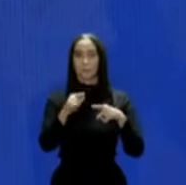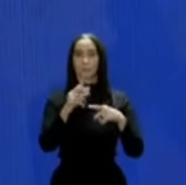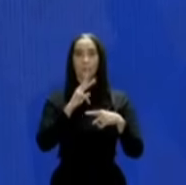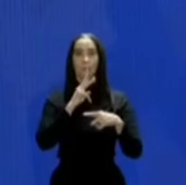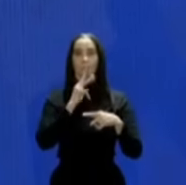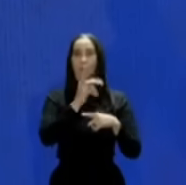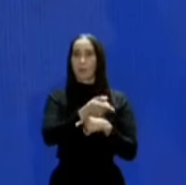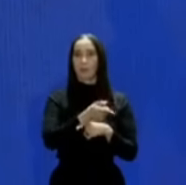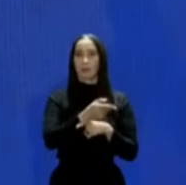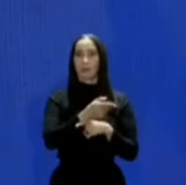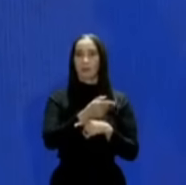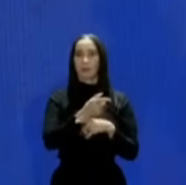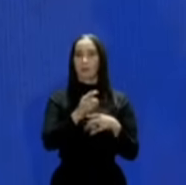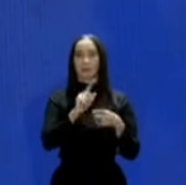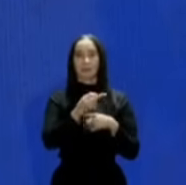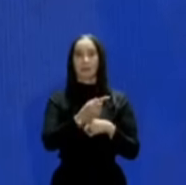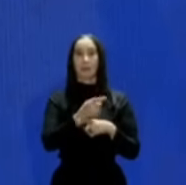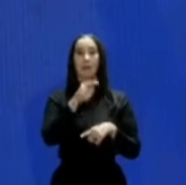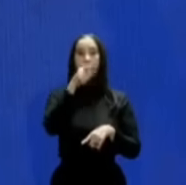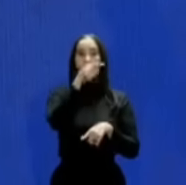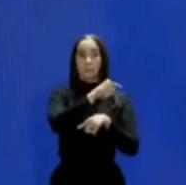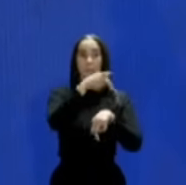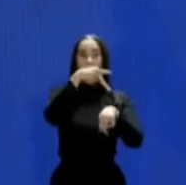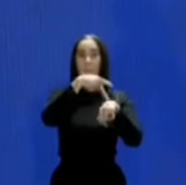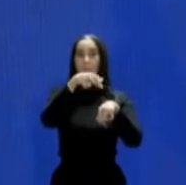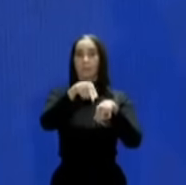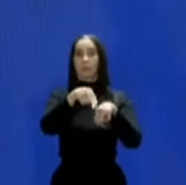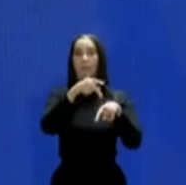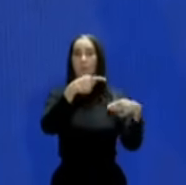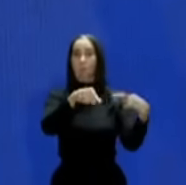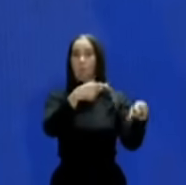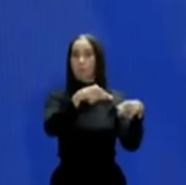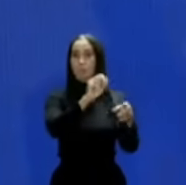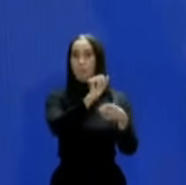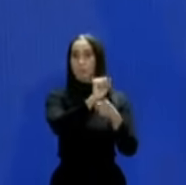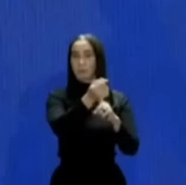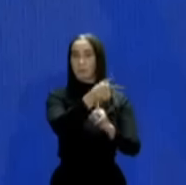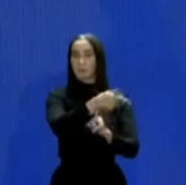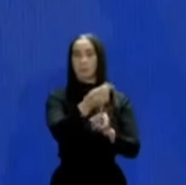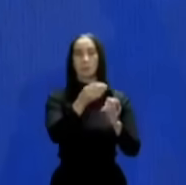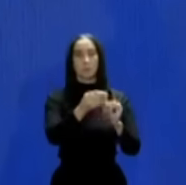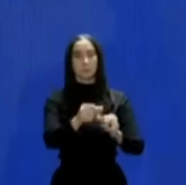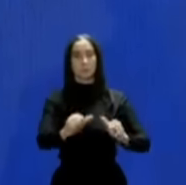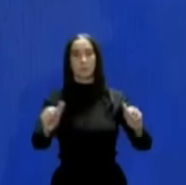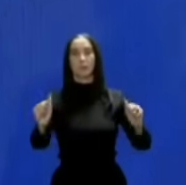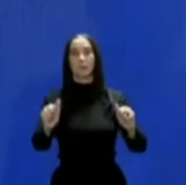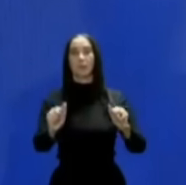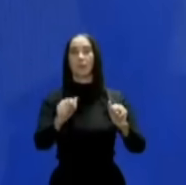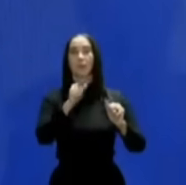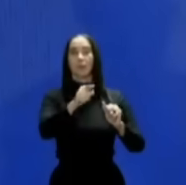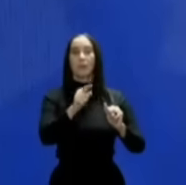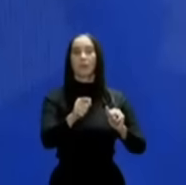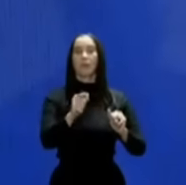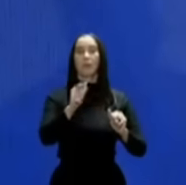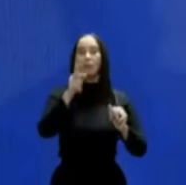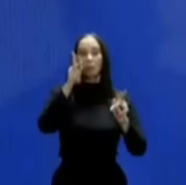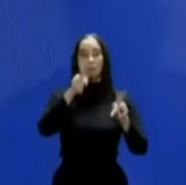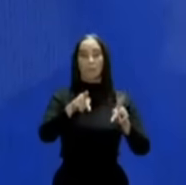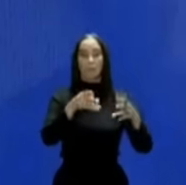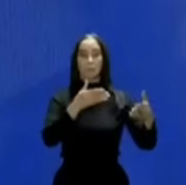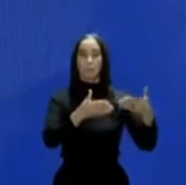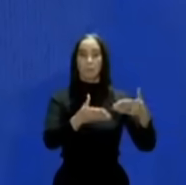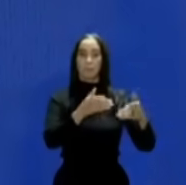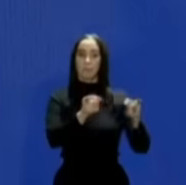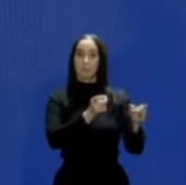agua que se ha tenido. Allá mismo en Pedernales hubo un conflicto y se pudo resolver porque había un interlocutor válido y